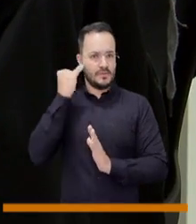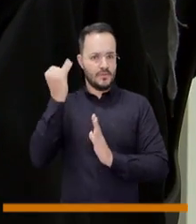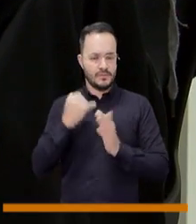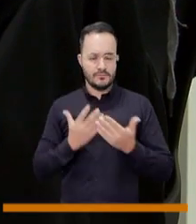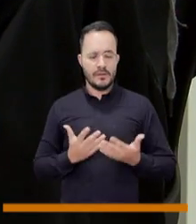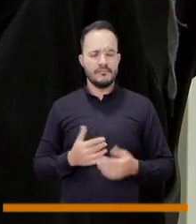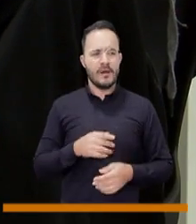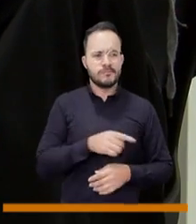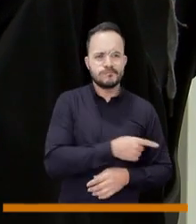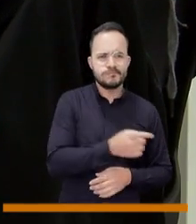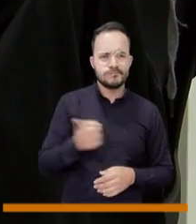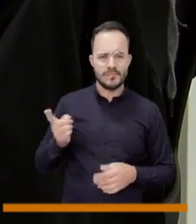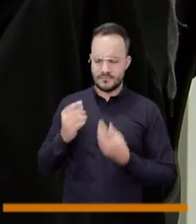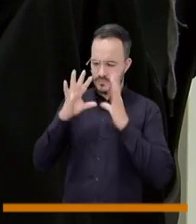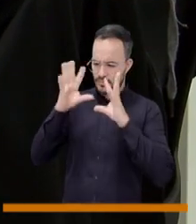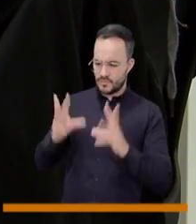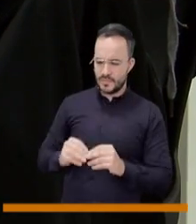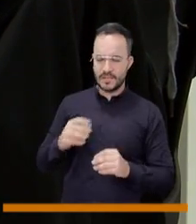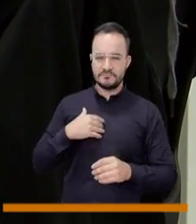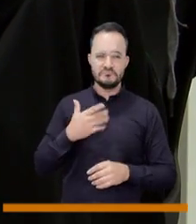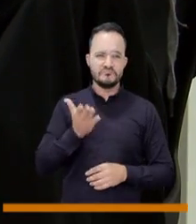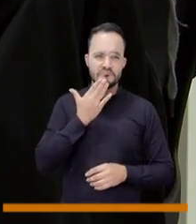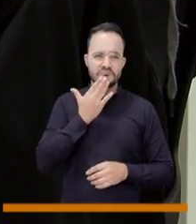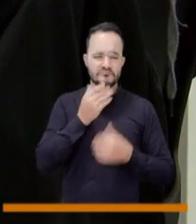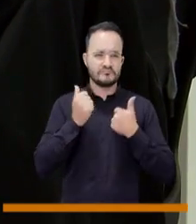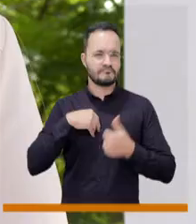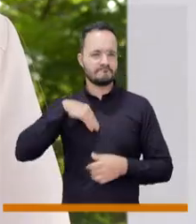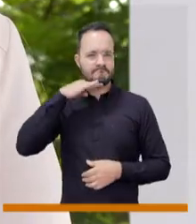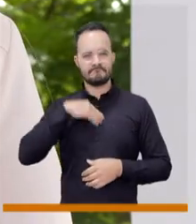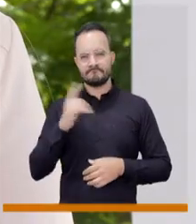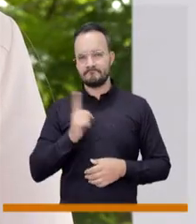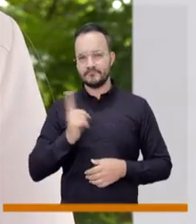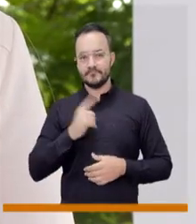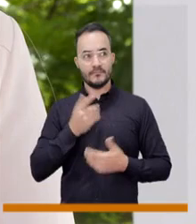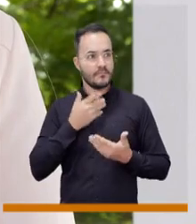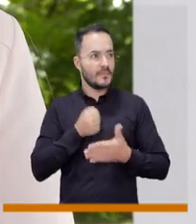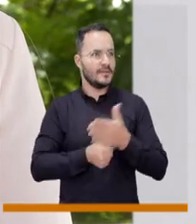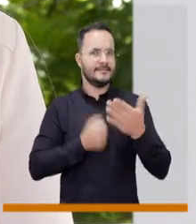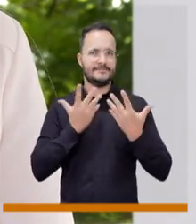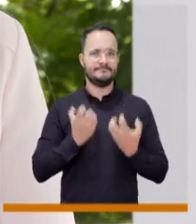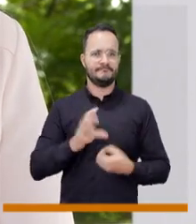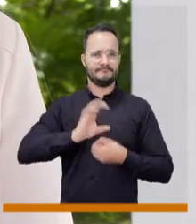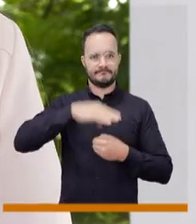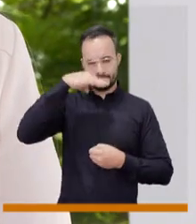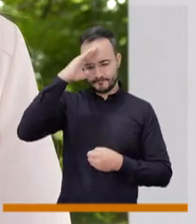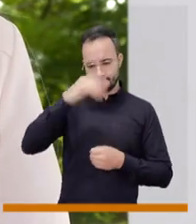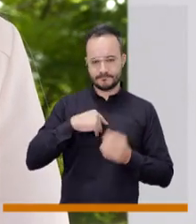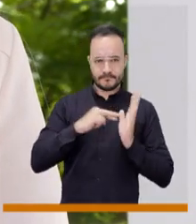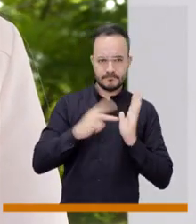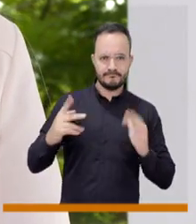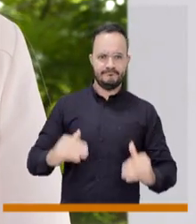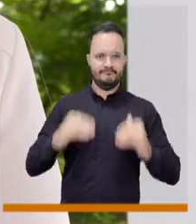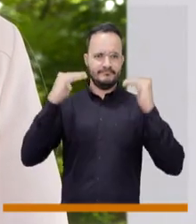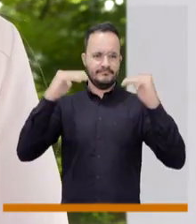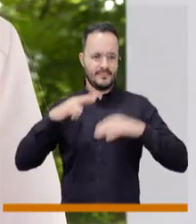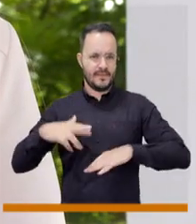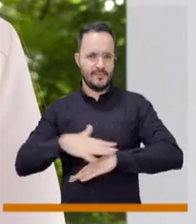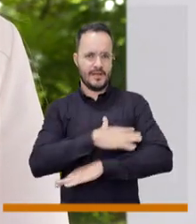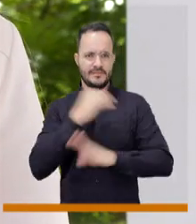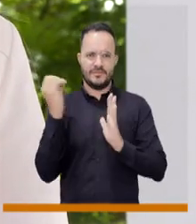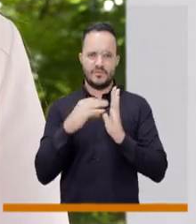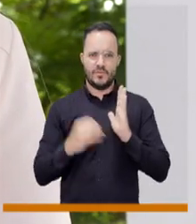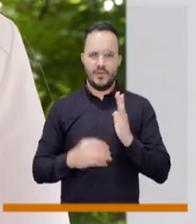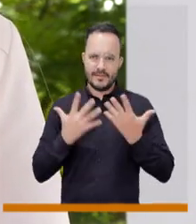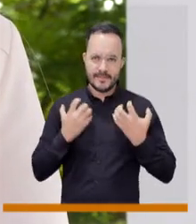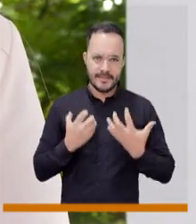114 mil millones de pesos no es mucho para las grandes inversiones de la ciudad, que ha querido ser una ciudad inteligente, que ha querido ser el Valle del Software y que